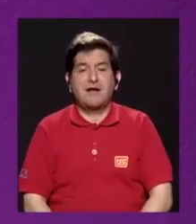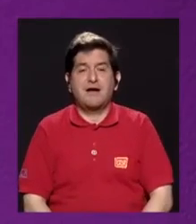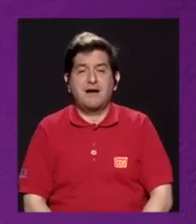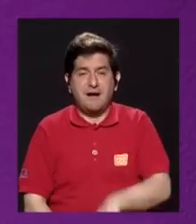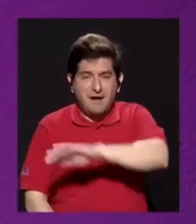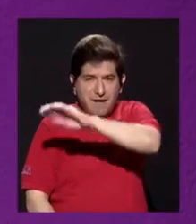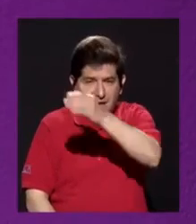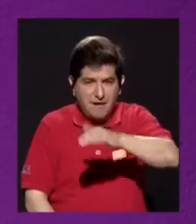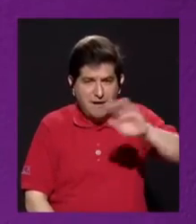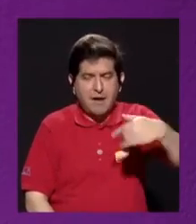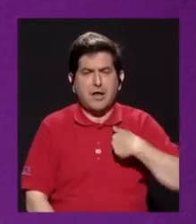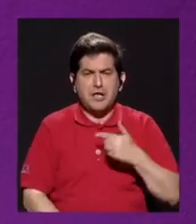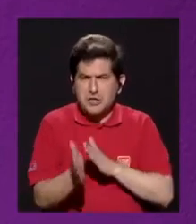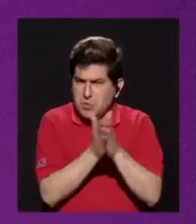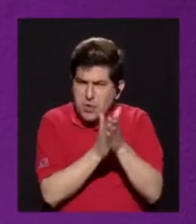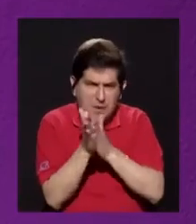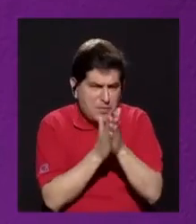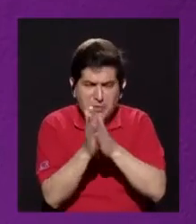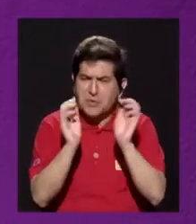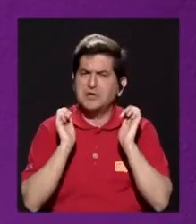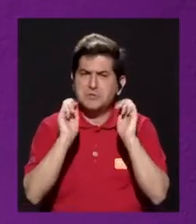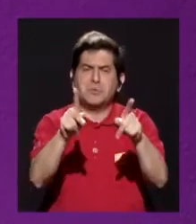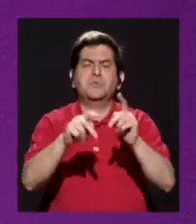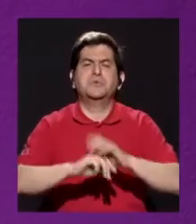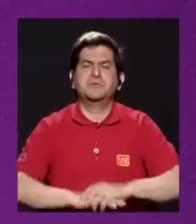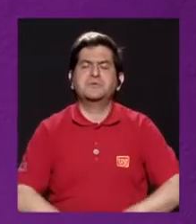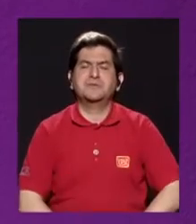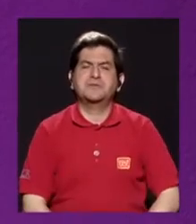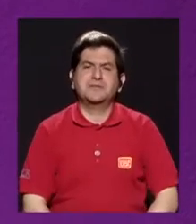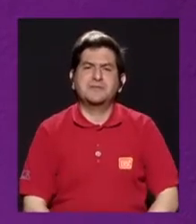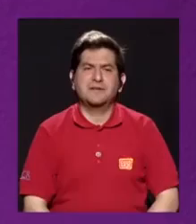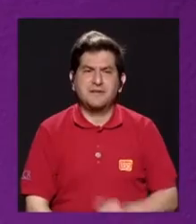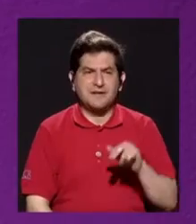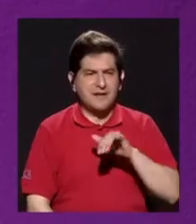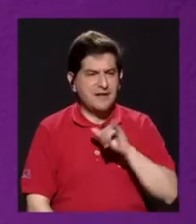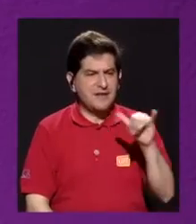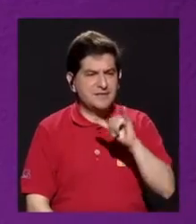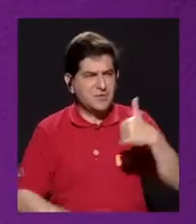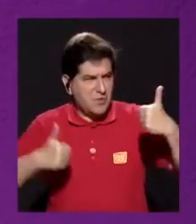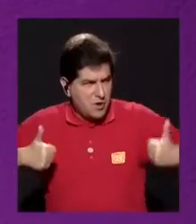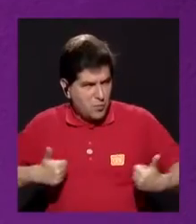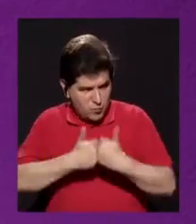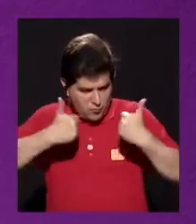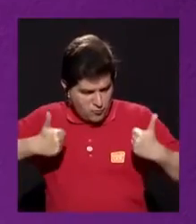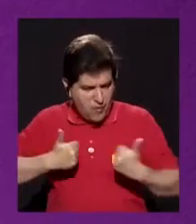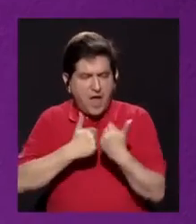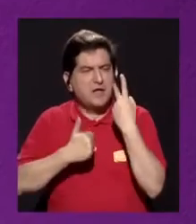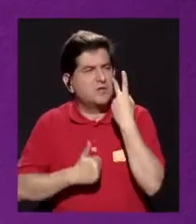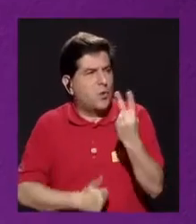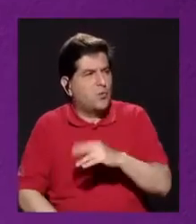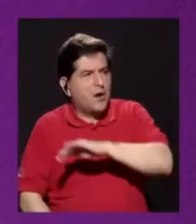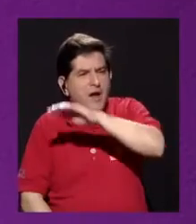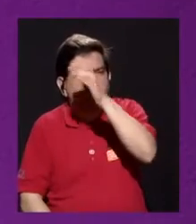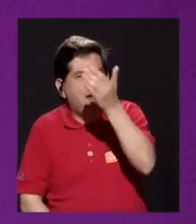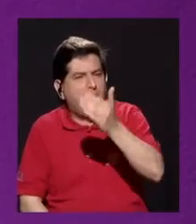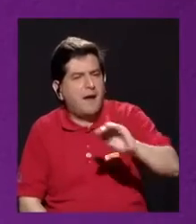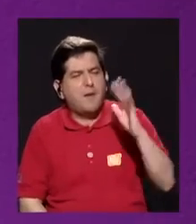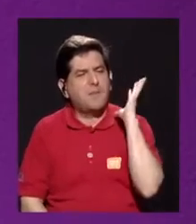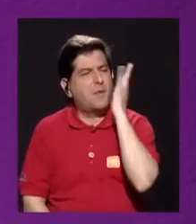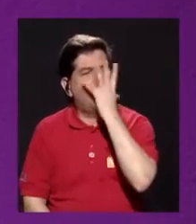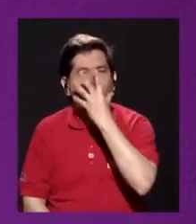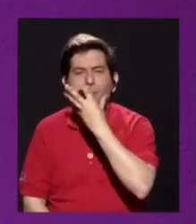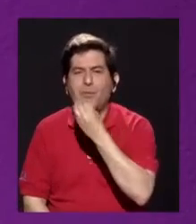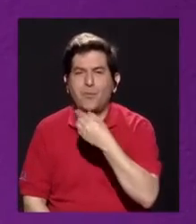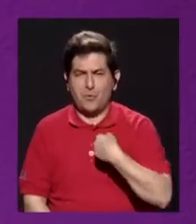no me pierdo la oportunidad de ir a unas aguas abiertas porque es como un reto ver el mar así tan lindo